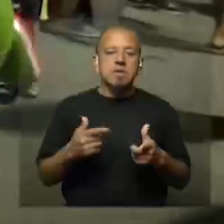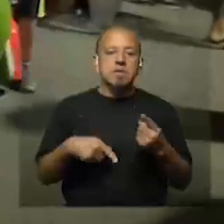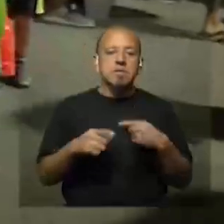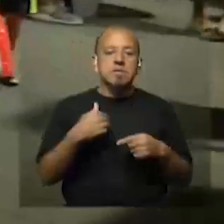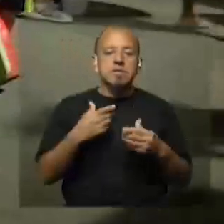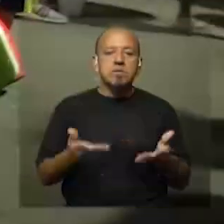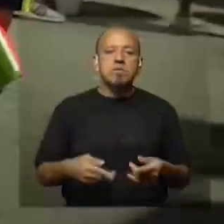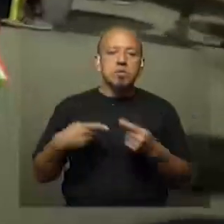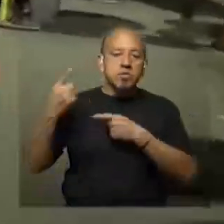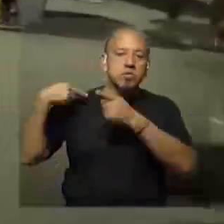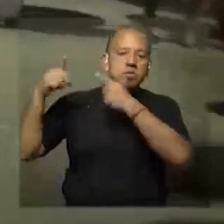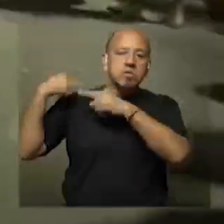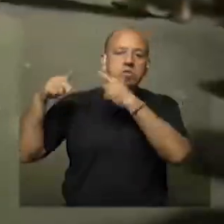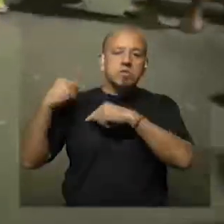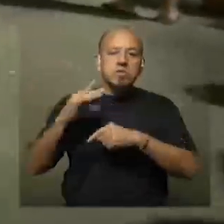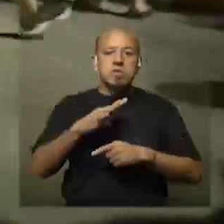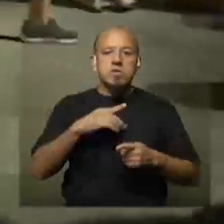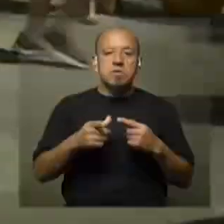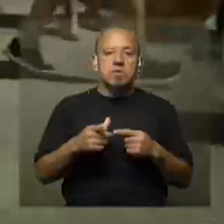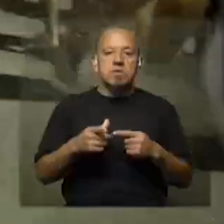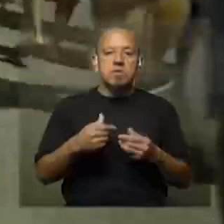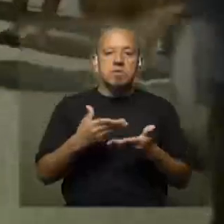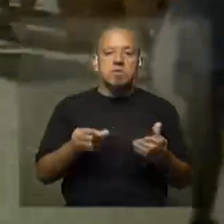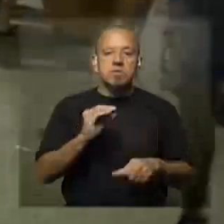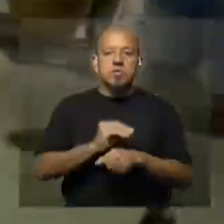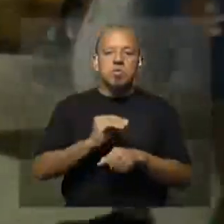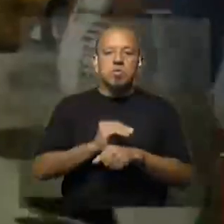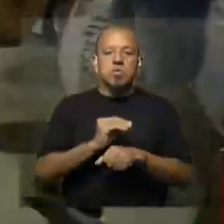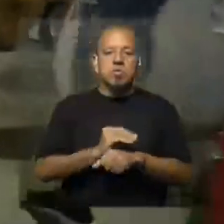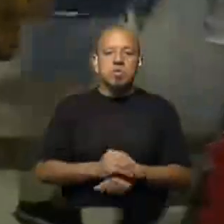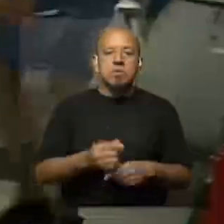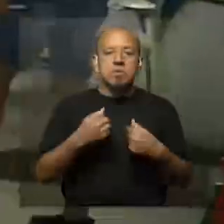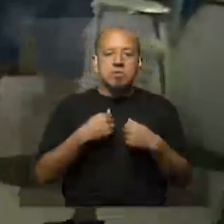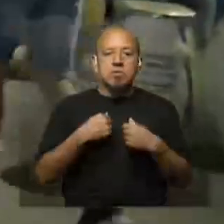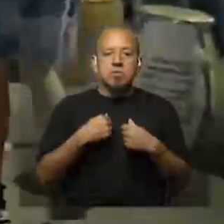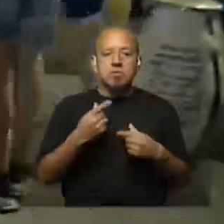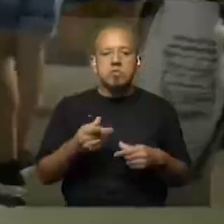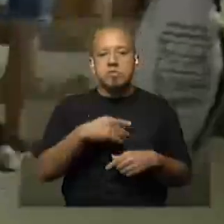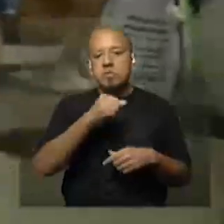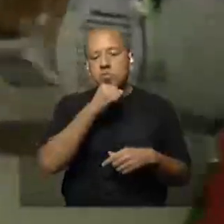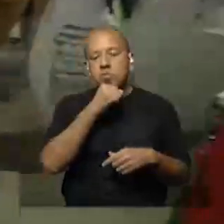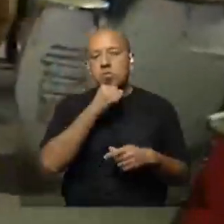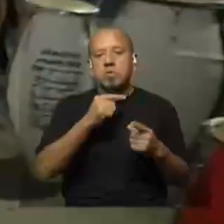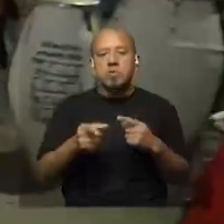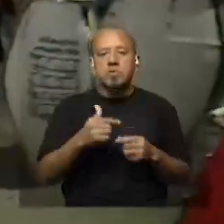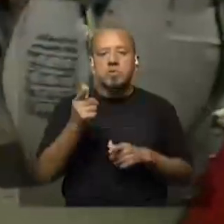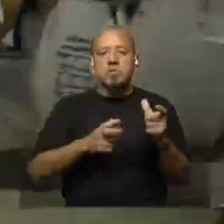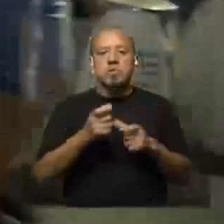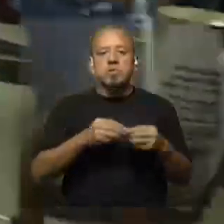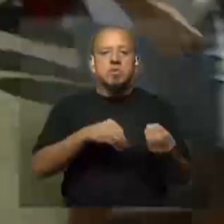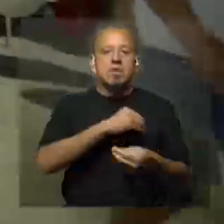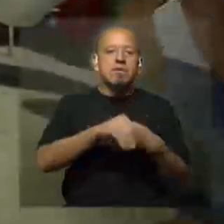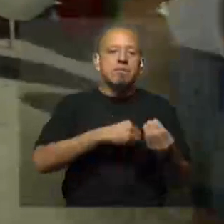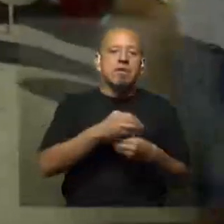nuestros ancestros y todo lo que genera nuestra cultura en sí para nosotros, ¿verdad? Mi abuelo, mi abuela, la gente, las familias del